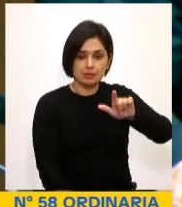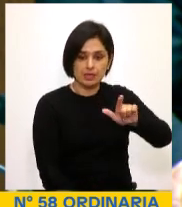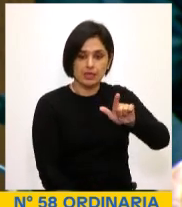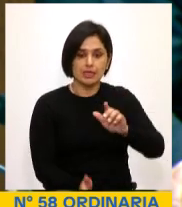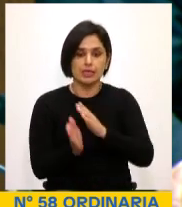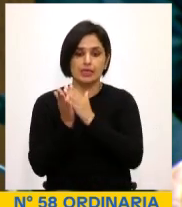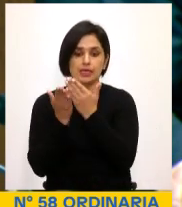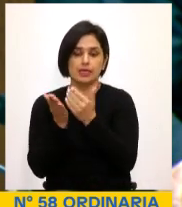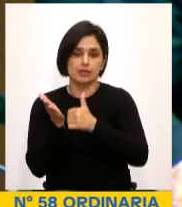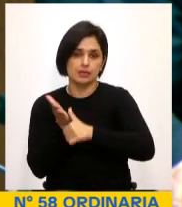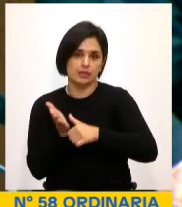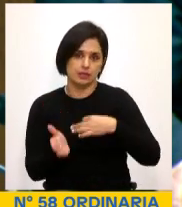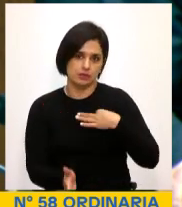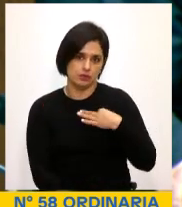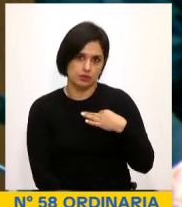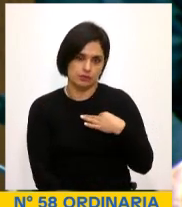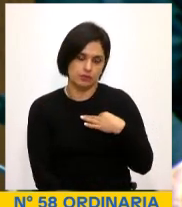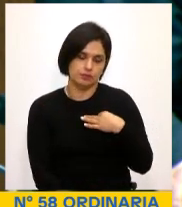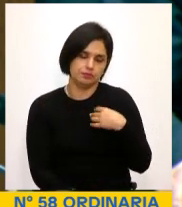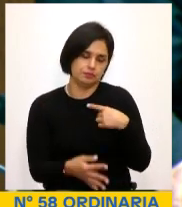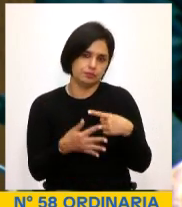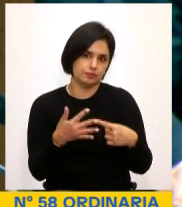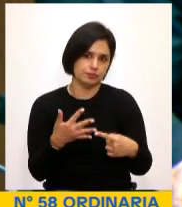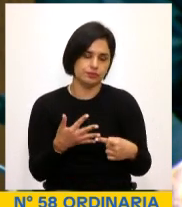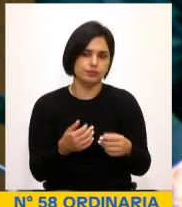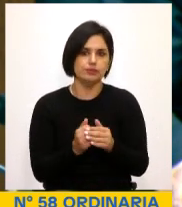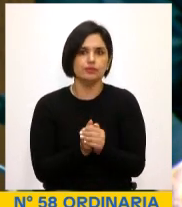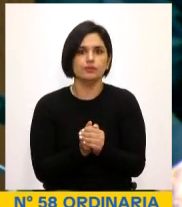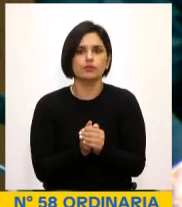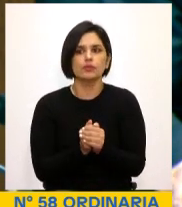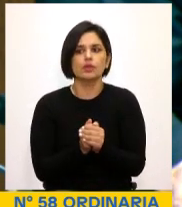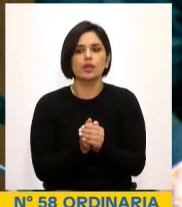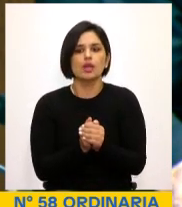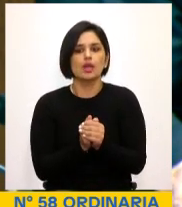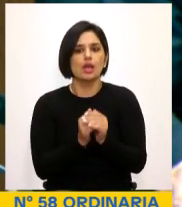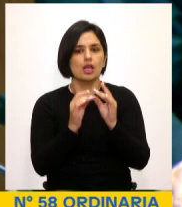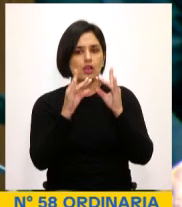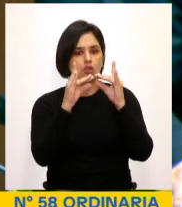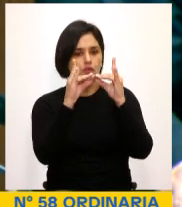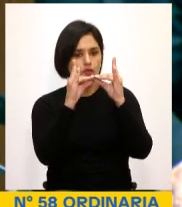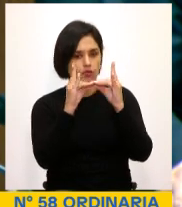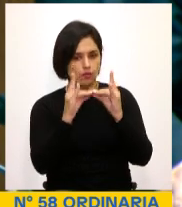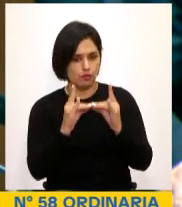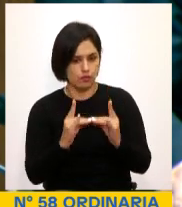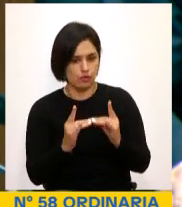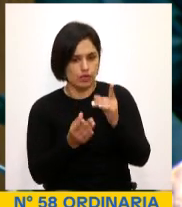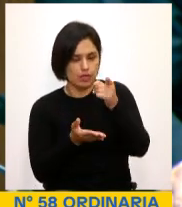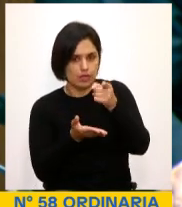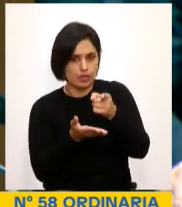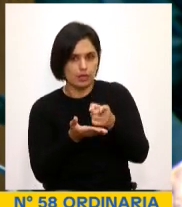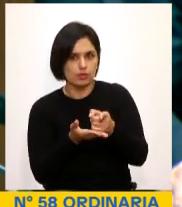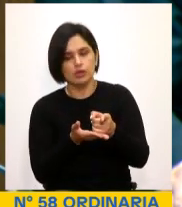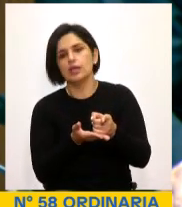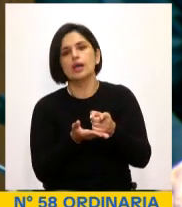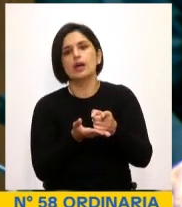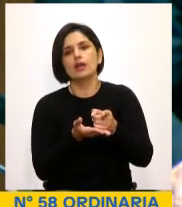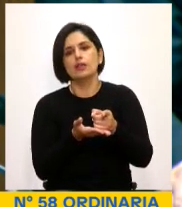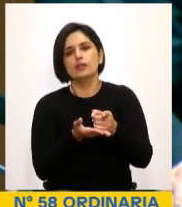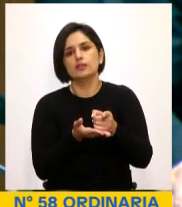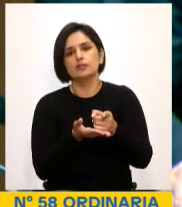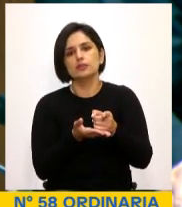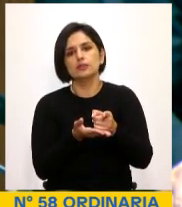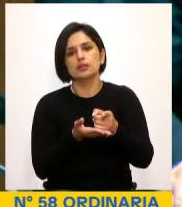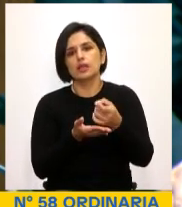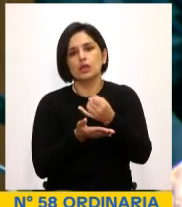identificación entre otros los eventos fúnebres que deben ser regulados serán calificados en